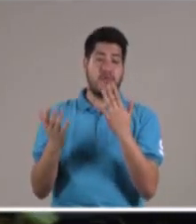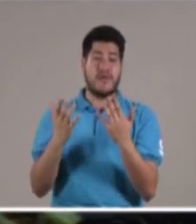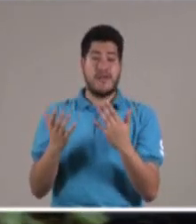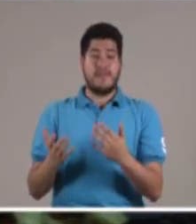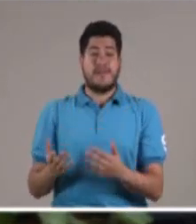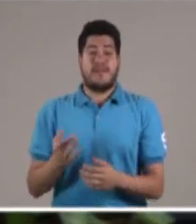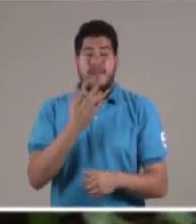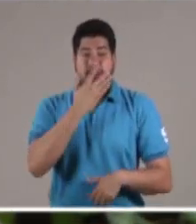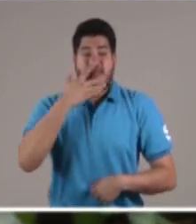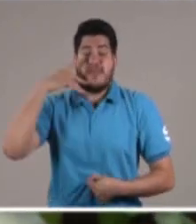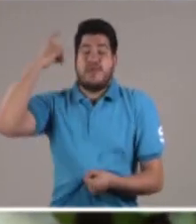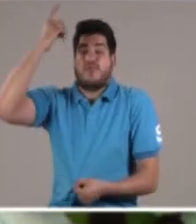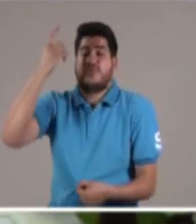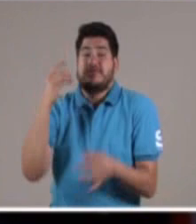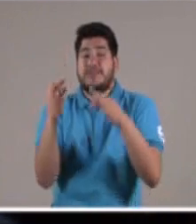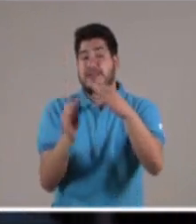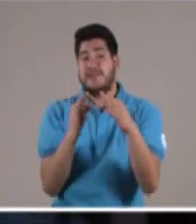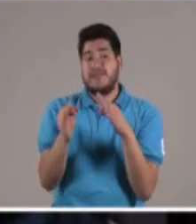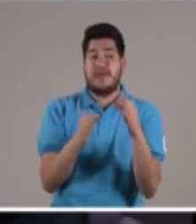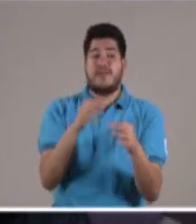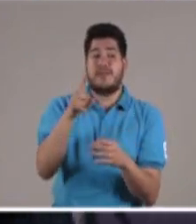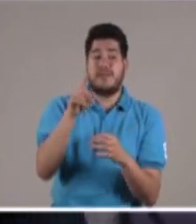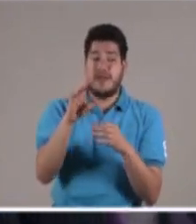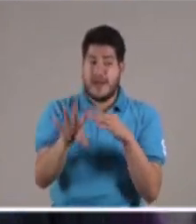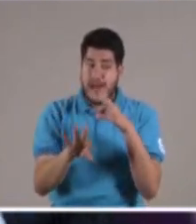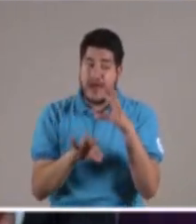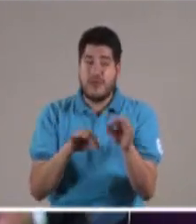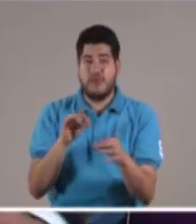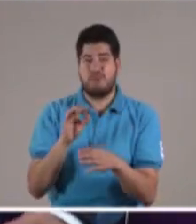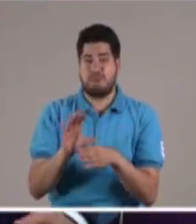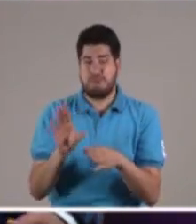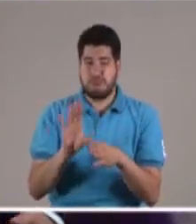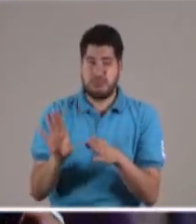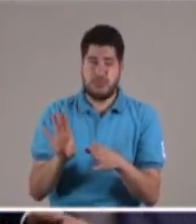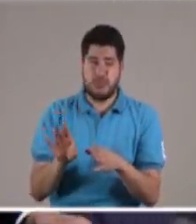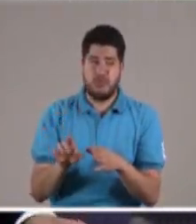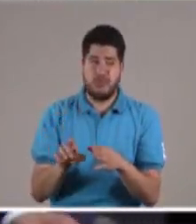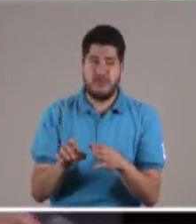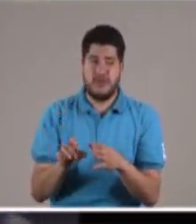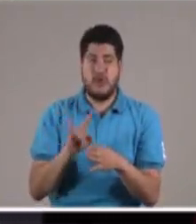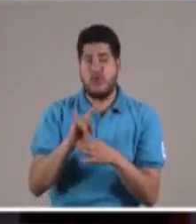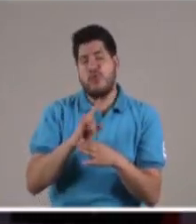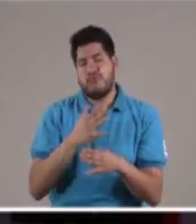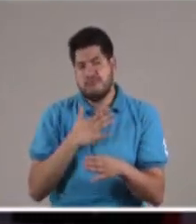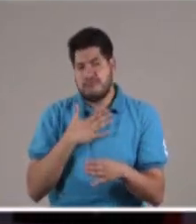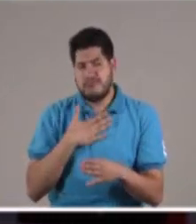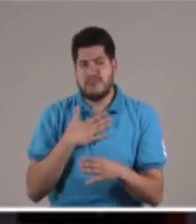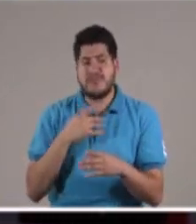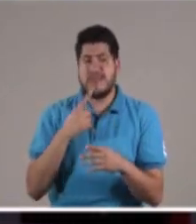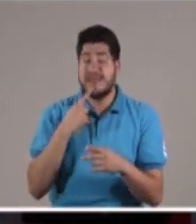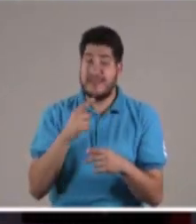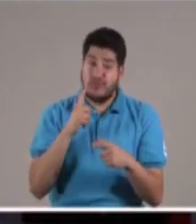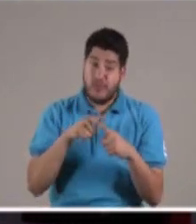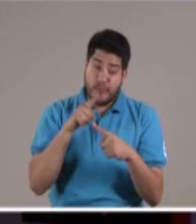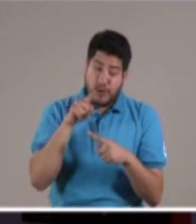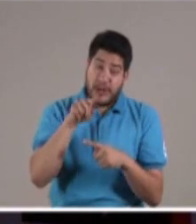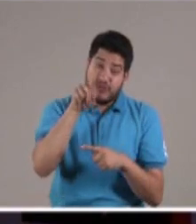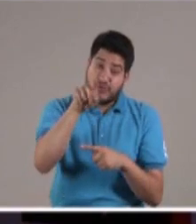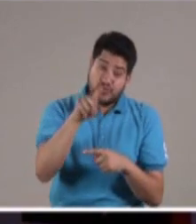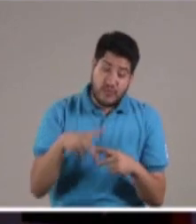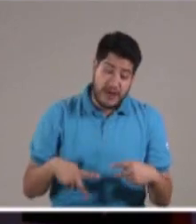Dios esté dando alguna explicación a través de tu servidor diciéndote por eso es que te ha pasado lo que te ha